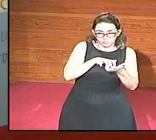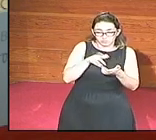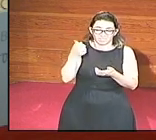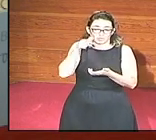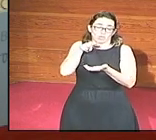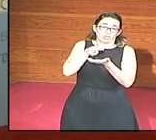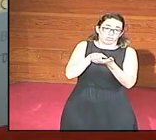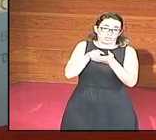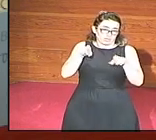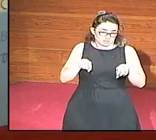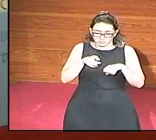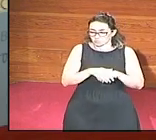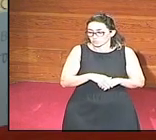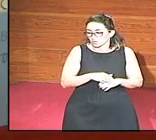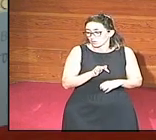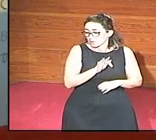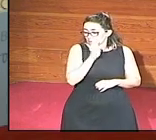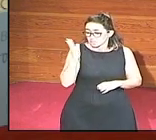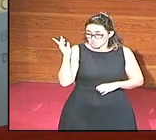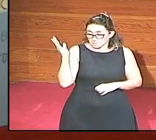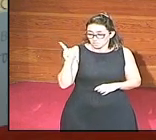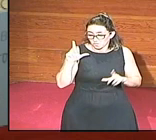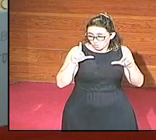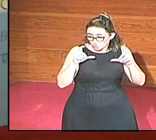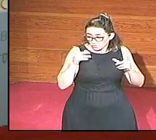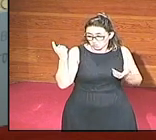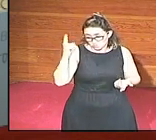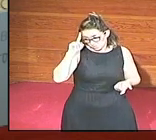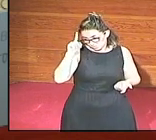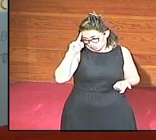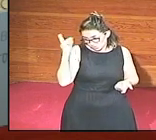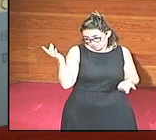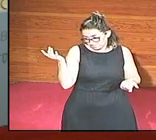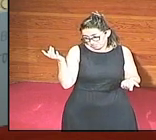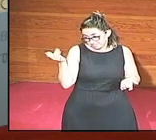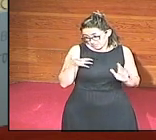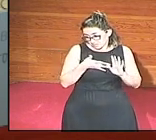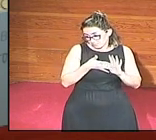descansando. Aquí está, no sé cómo definirlo,